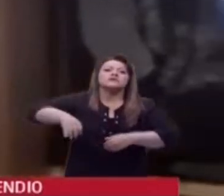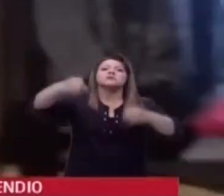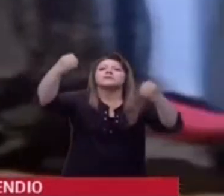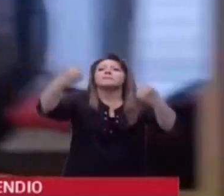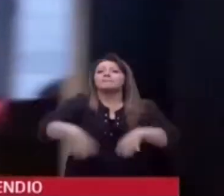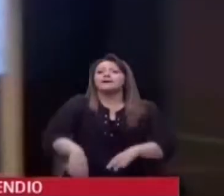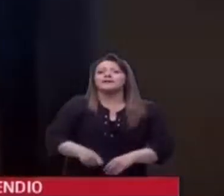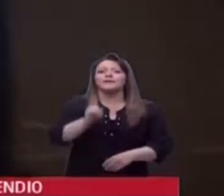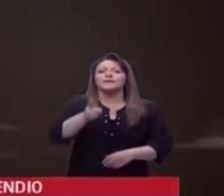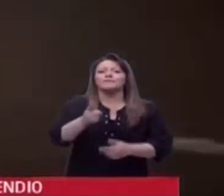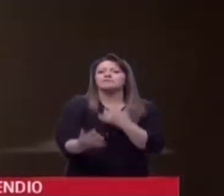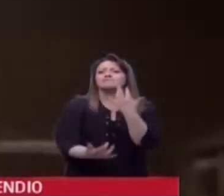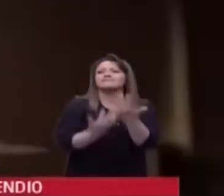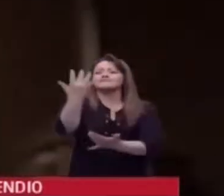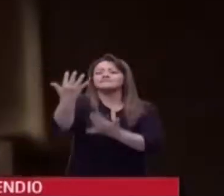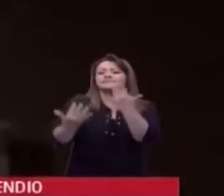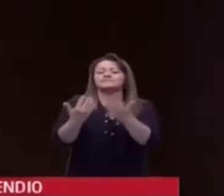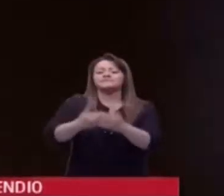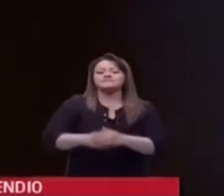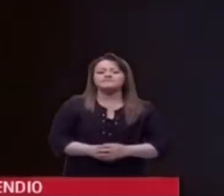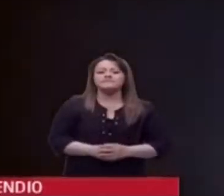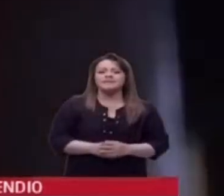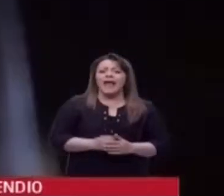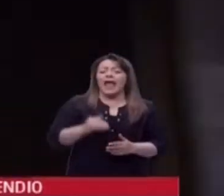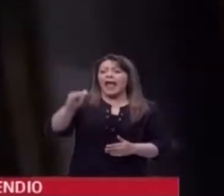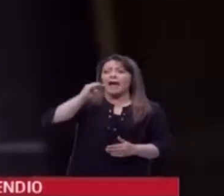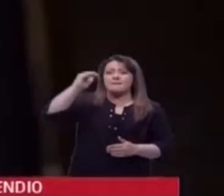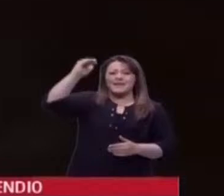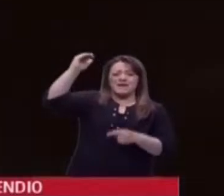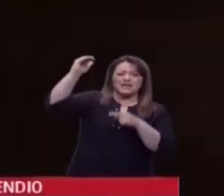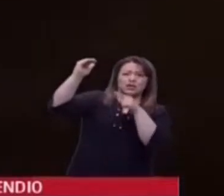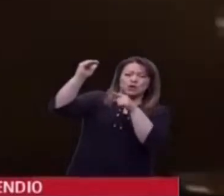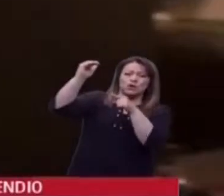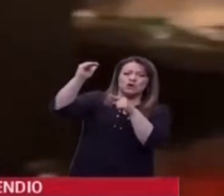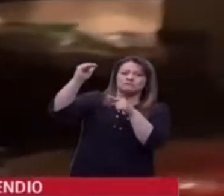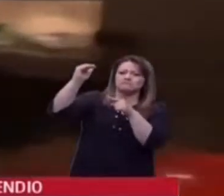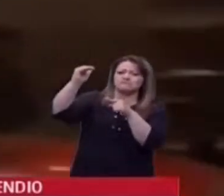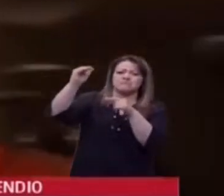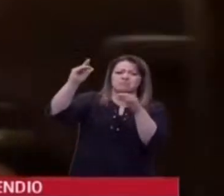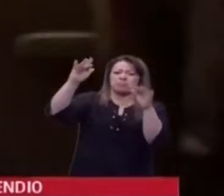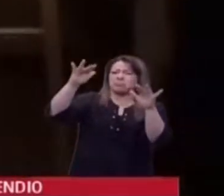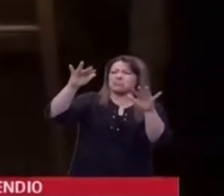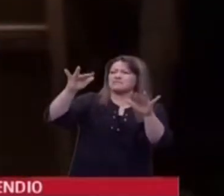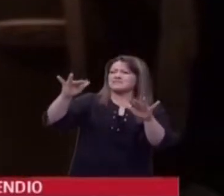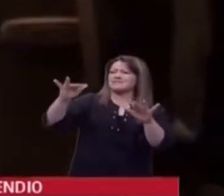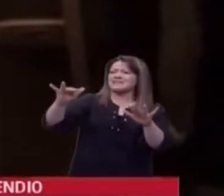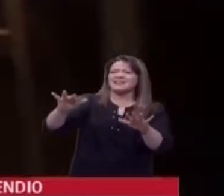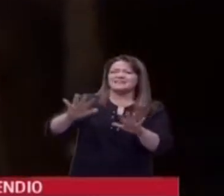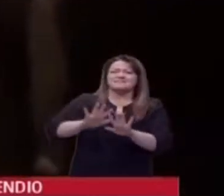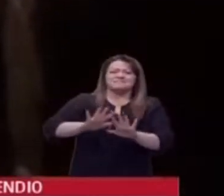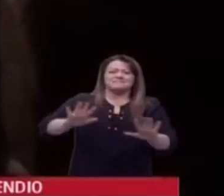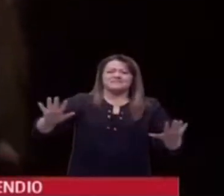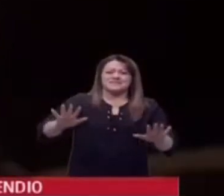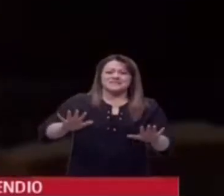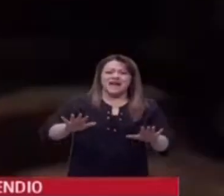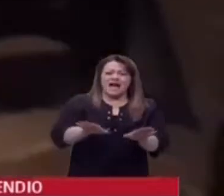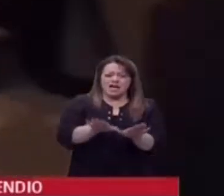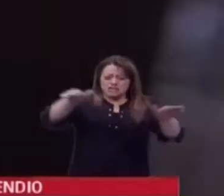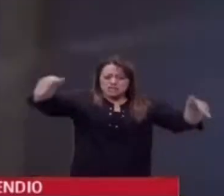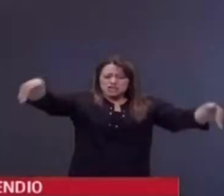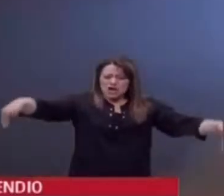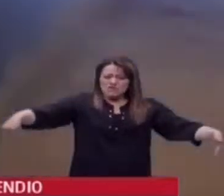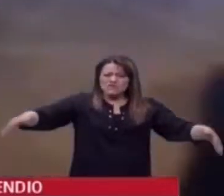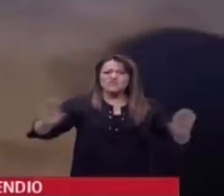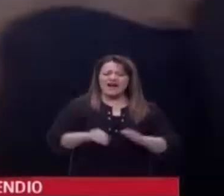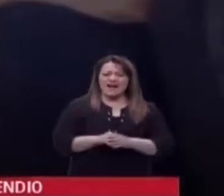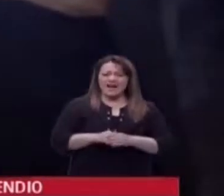para construir su hogar. A partir de eso, todo el apartamento quedó pues literalmente en cenizas, se nos quemaron las... Un sofá se